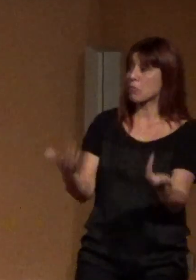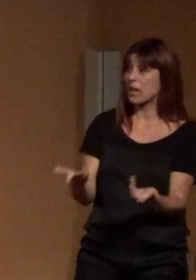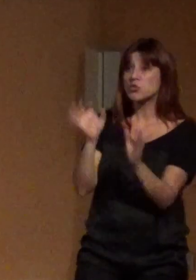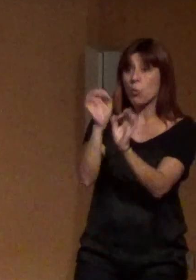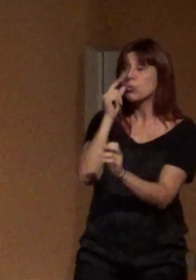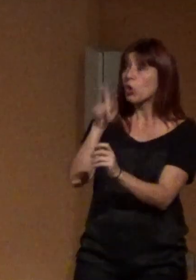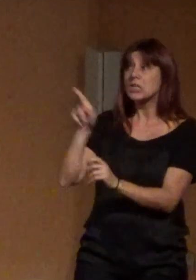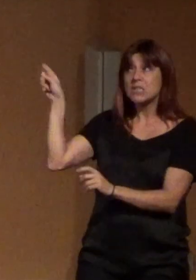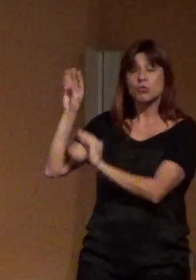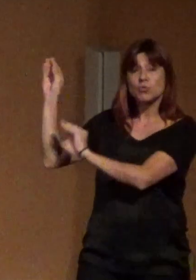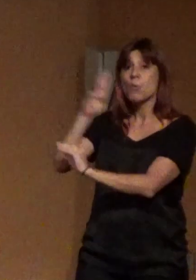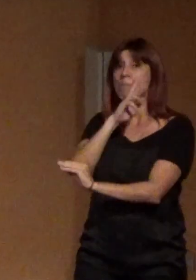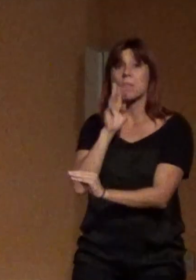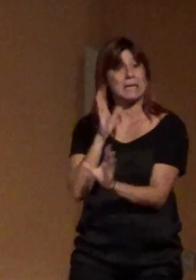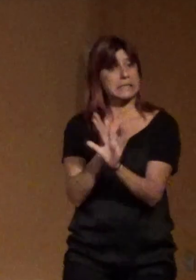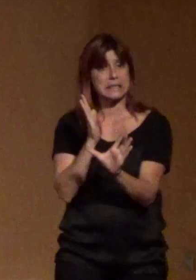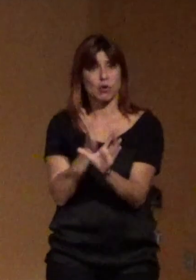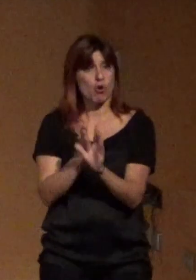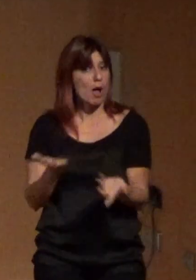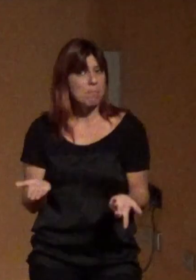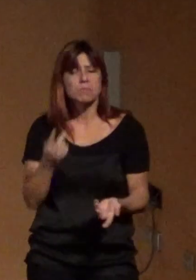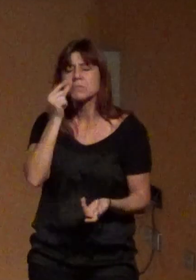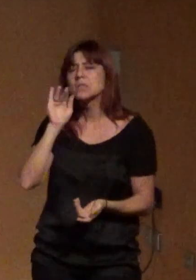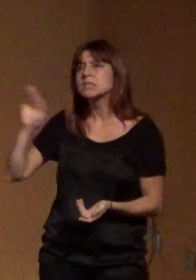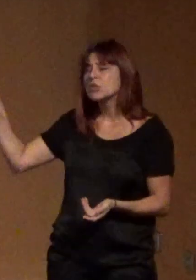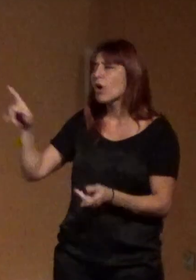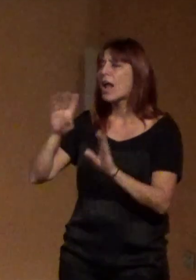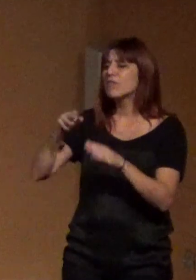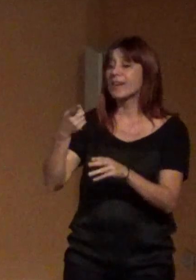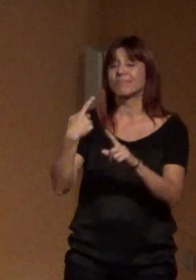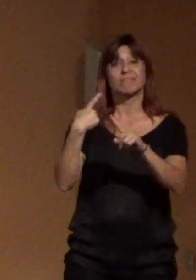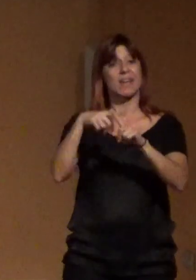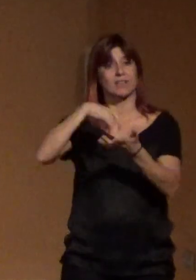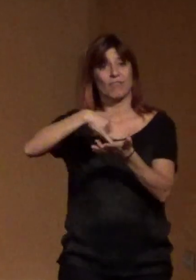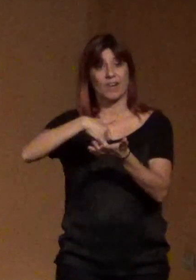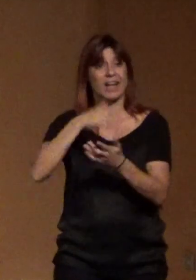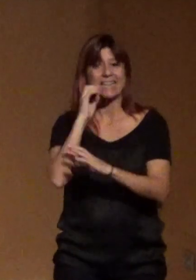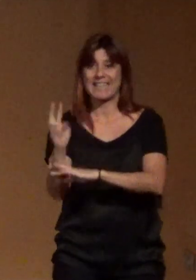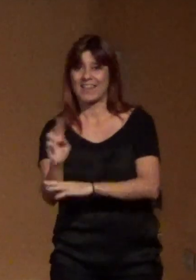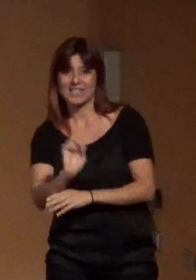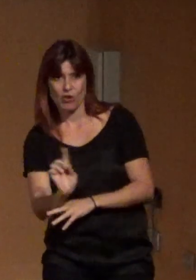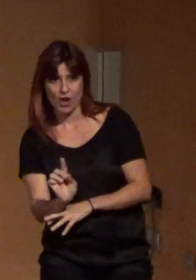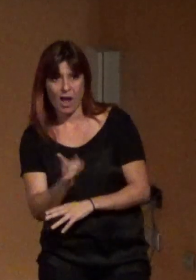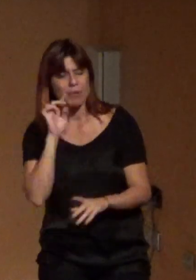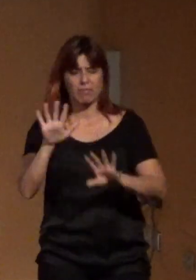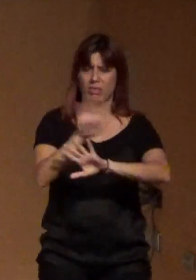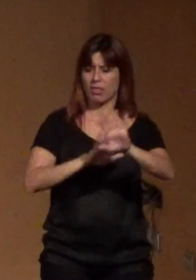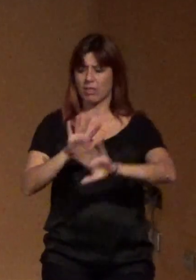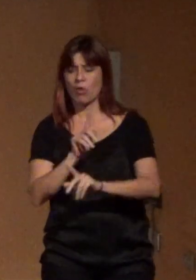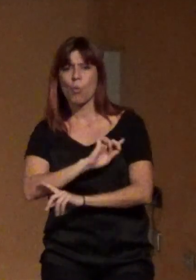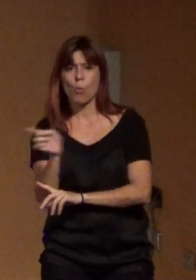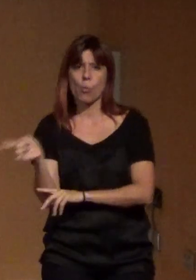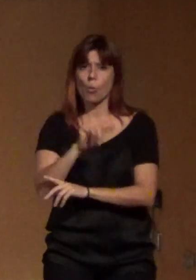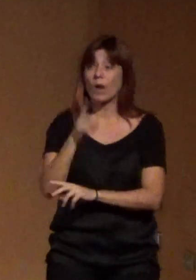psicóloga, y el niño tenía dificultades de aprendizaje y al final pues tenía un X frágil y no era un TDAH, era un X frágil en el fondo, ¿no? Ahí se veía